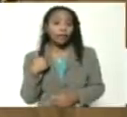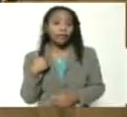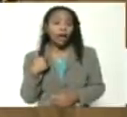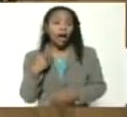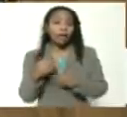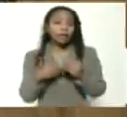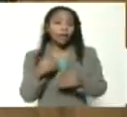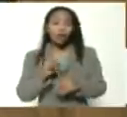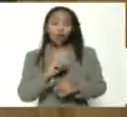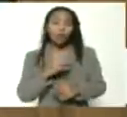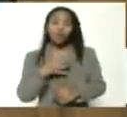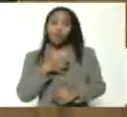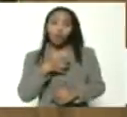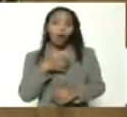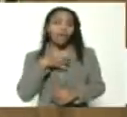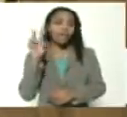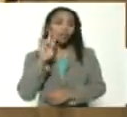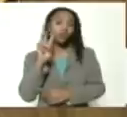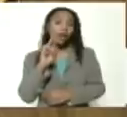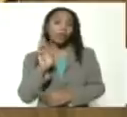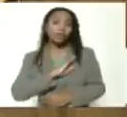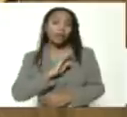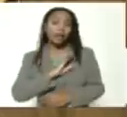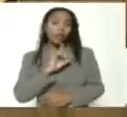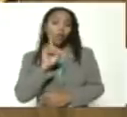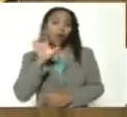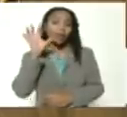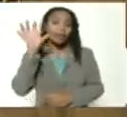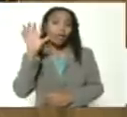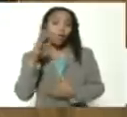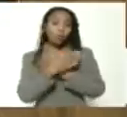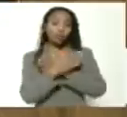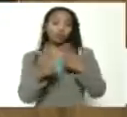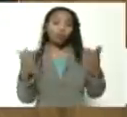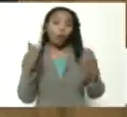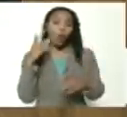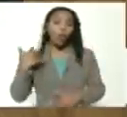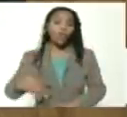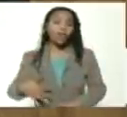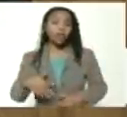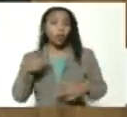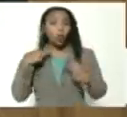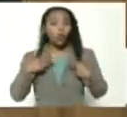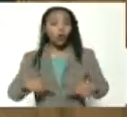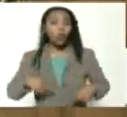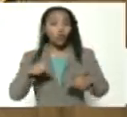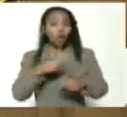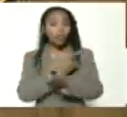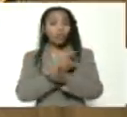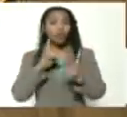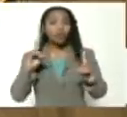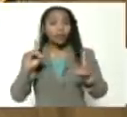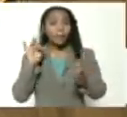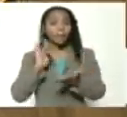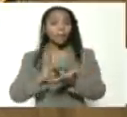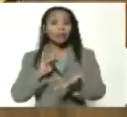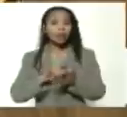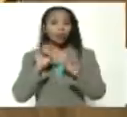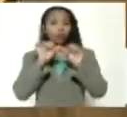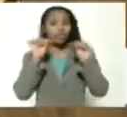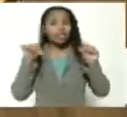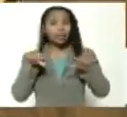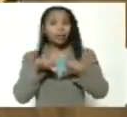Aquí no puede en Venezuela haber, teniendo un Estado garante de los derechos humanos, una democracia participativa, un sistema